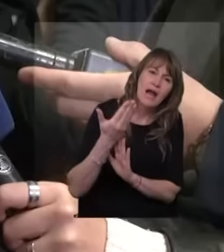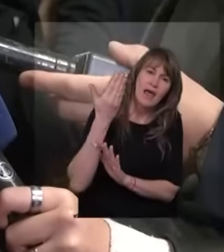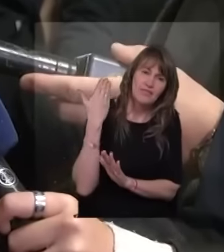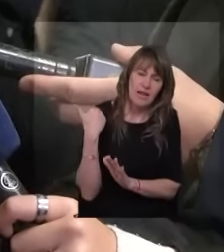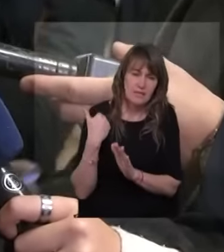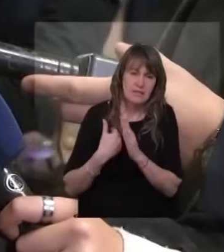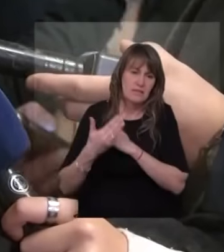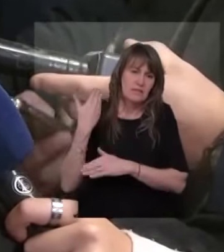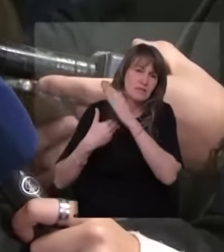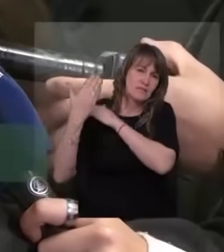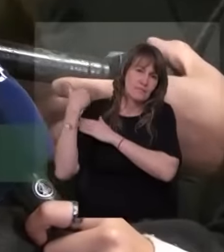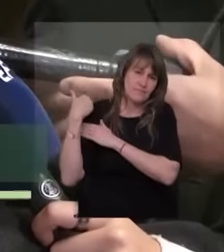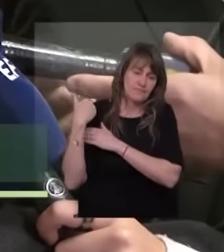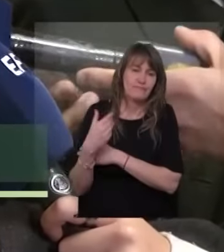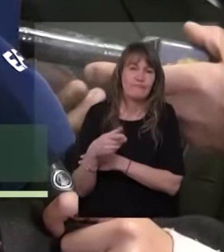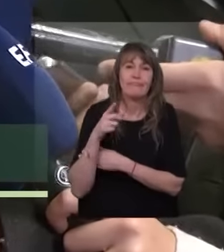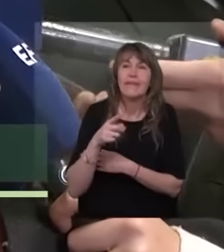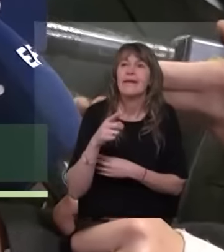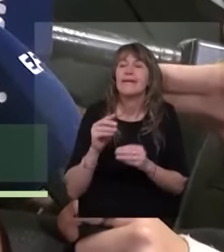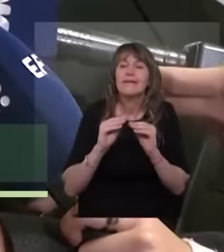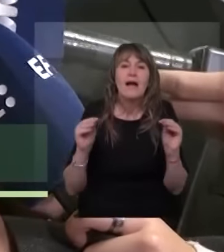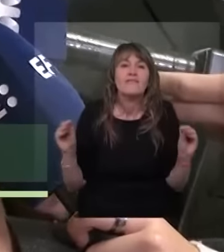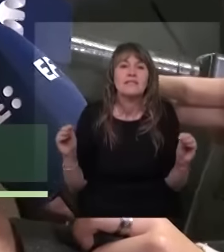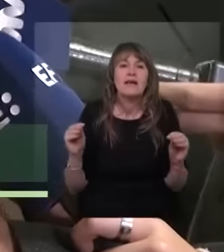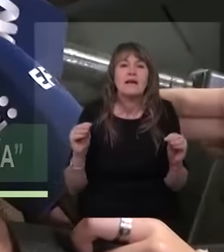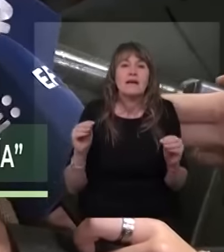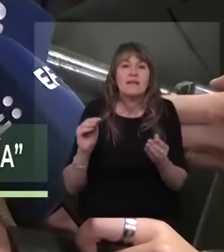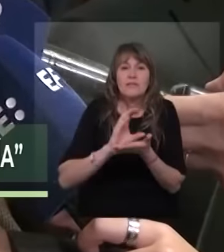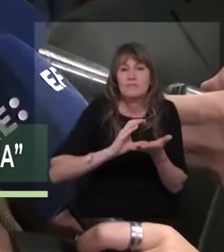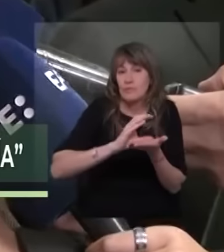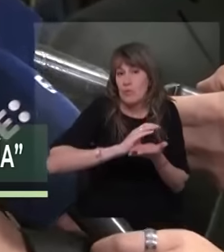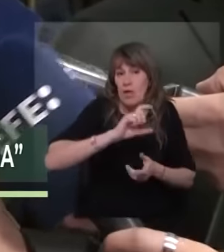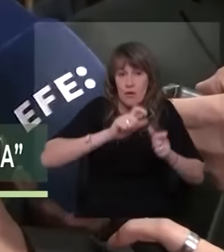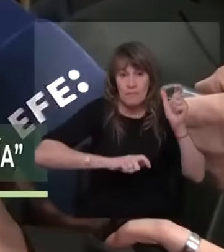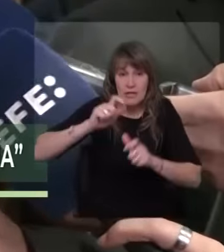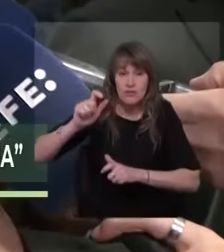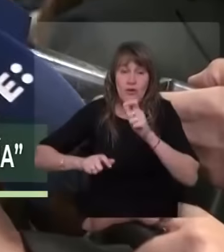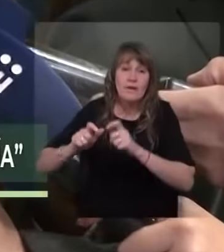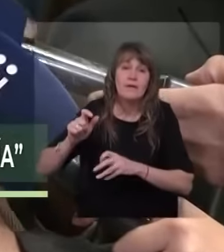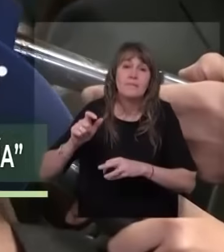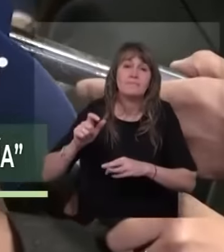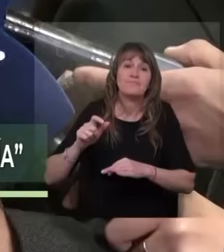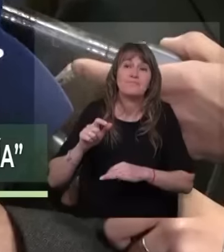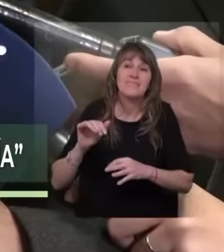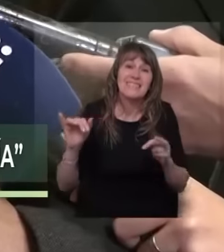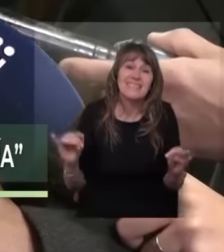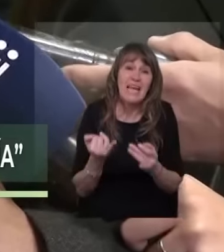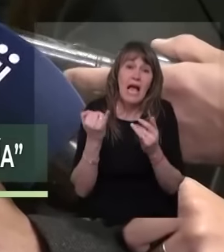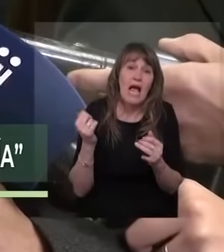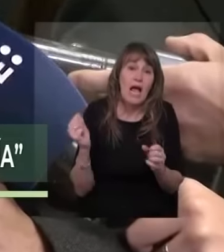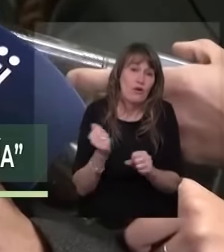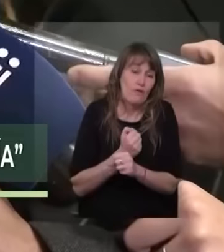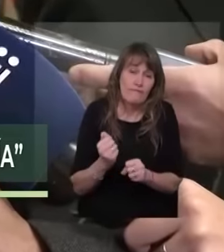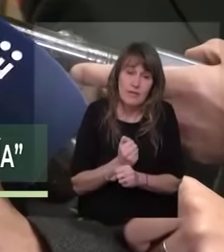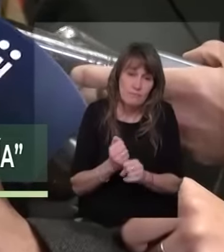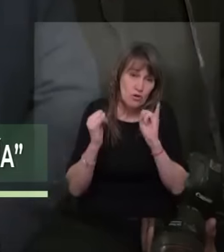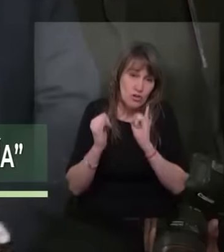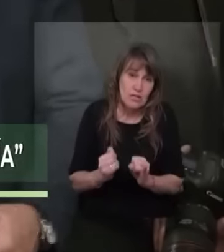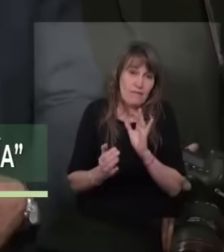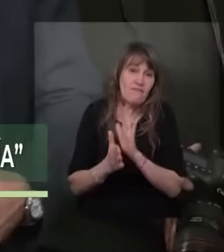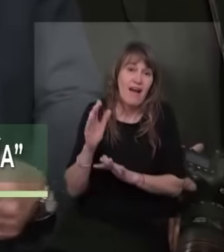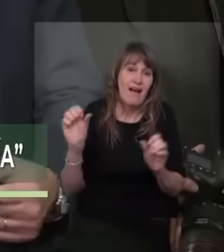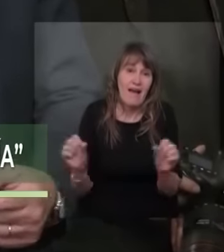país mandar una señal a la ciudadanía acerca de un plebiscito que ya está confirmado que se va a realizar y